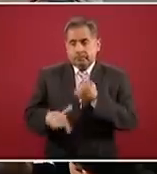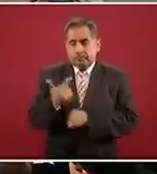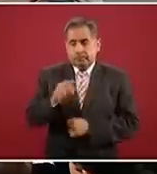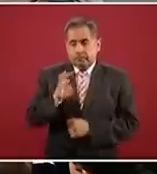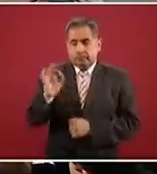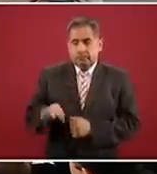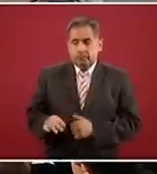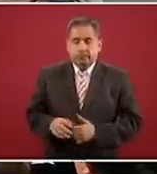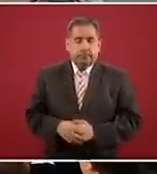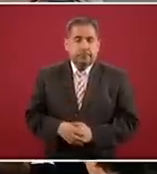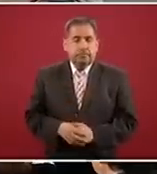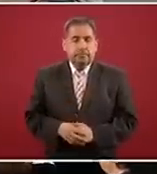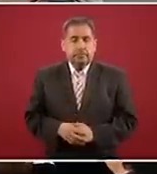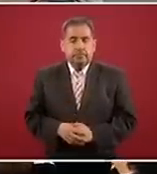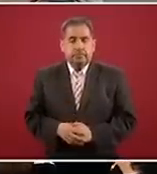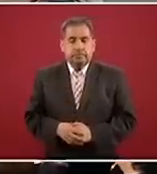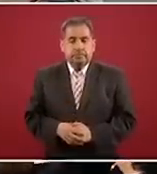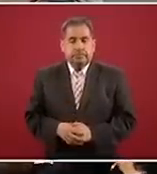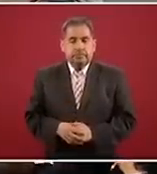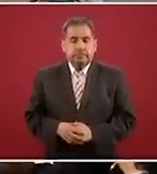12%.